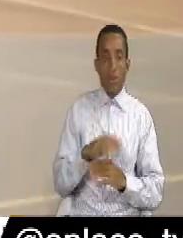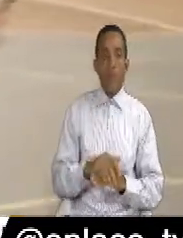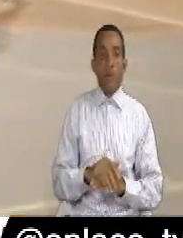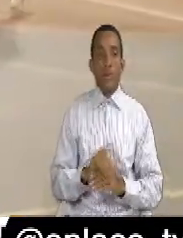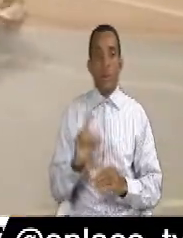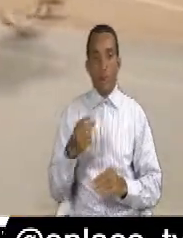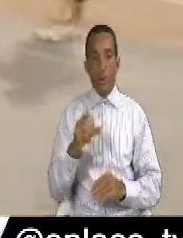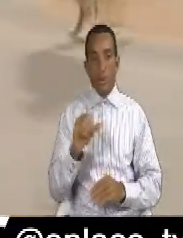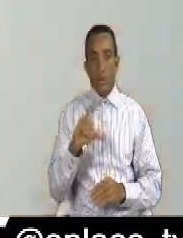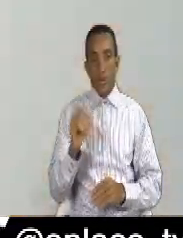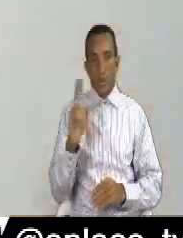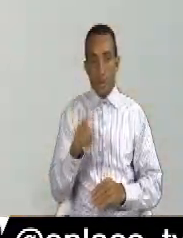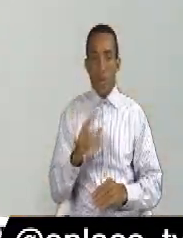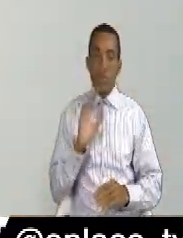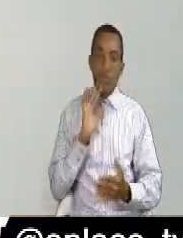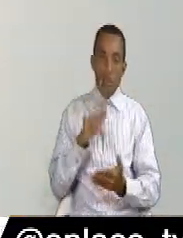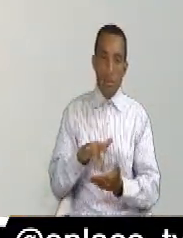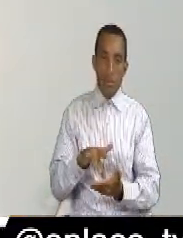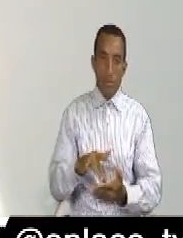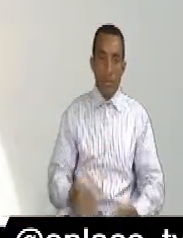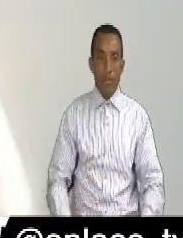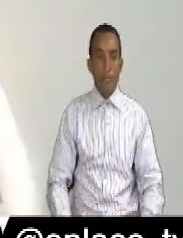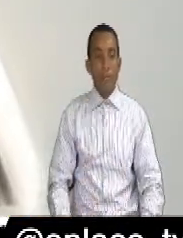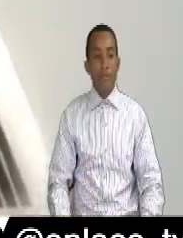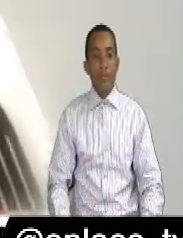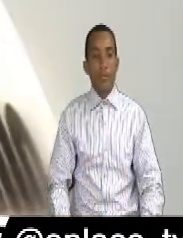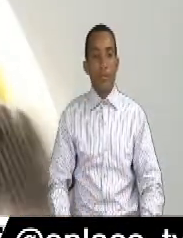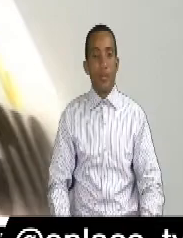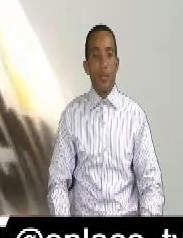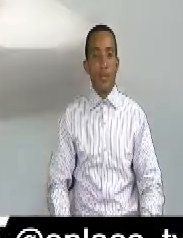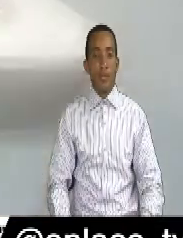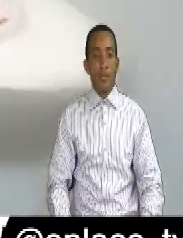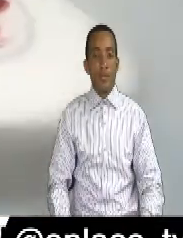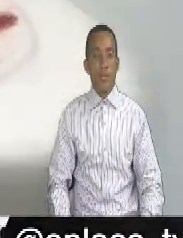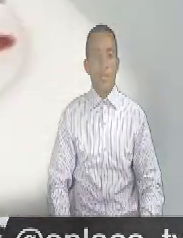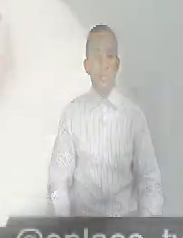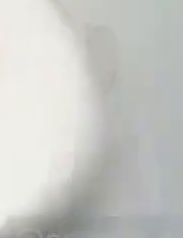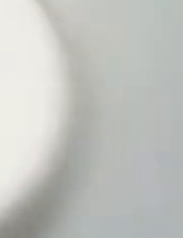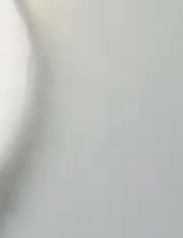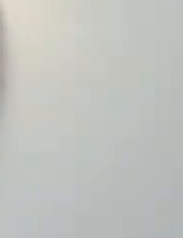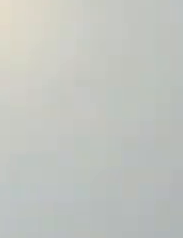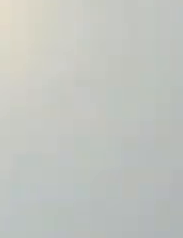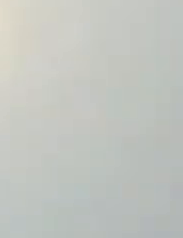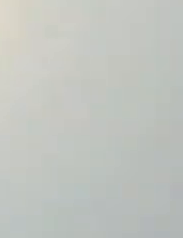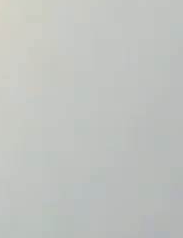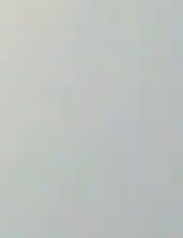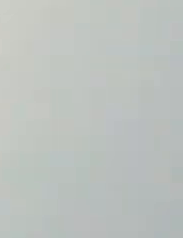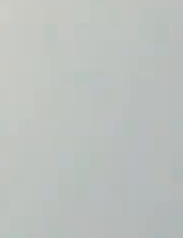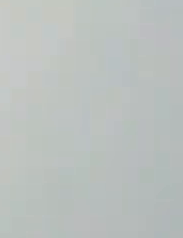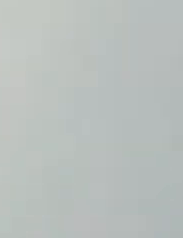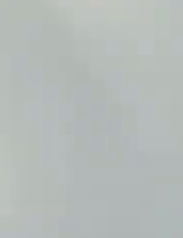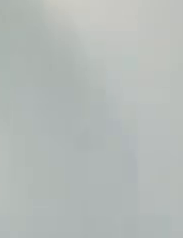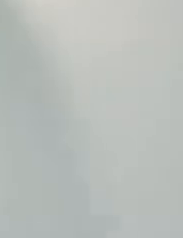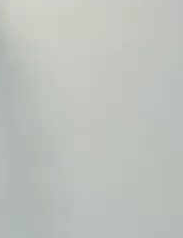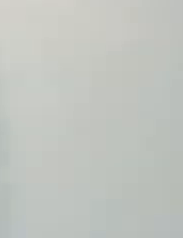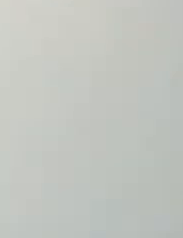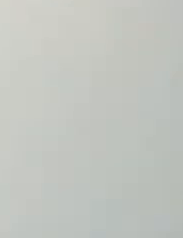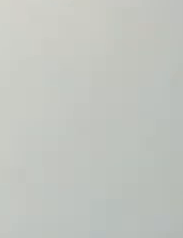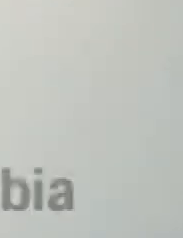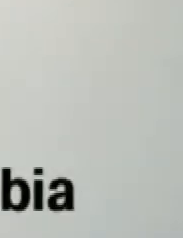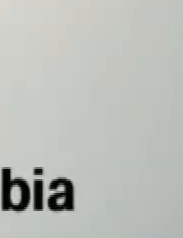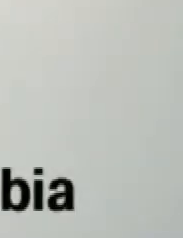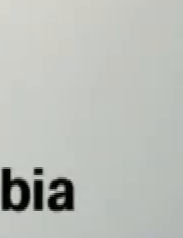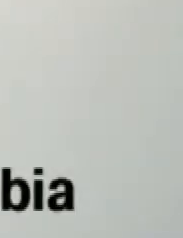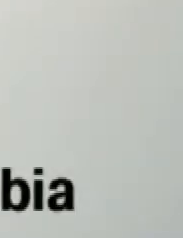este campeonato. Hasta aquí los deportes, con el patrocinio de Restaurante El Machín Gourmet, ahora en su nueva sede en